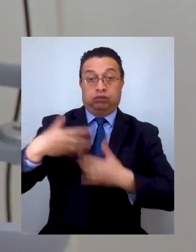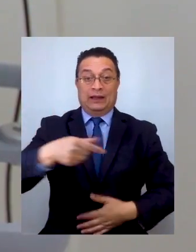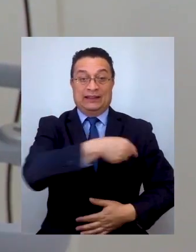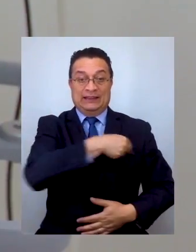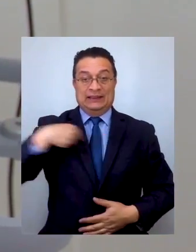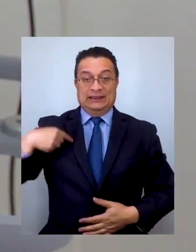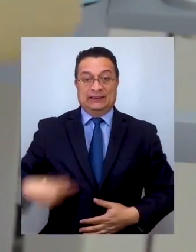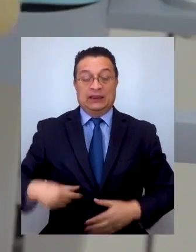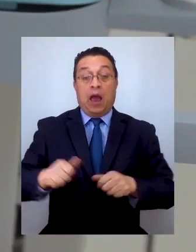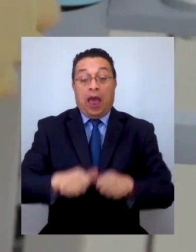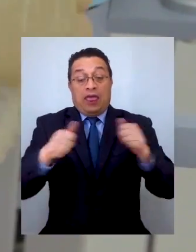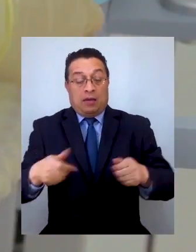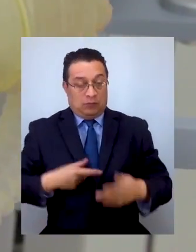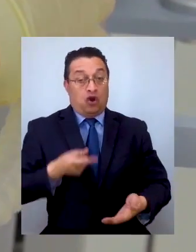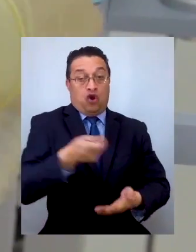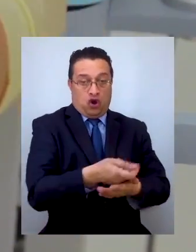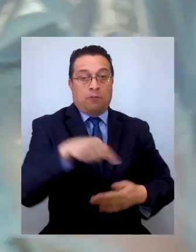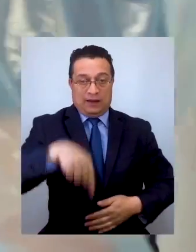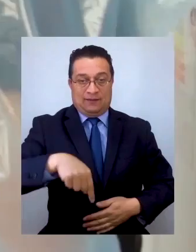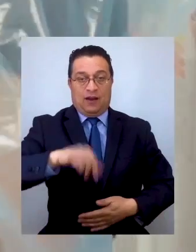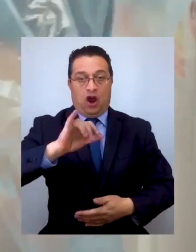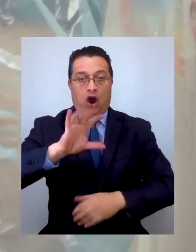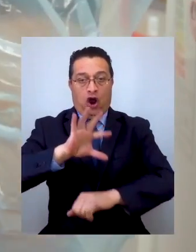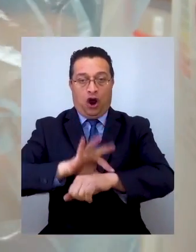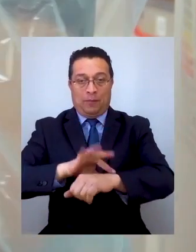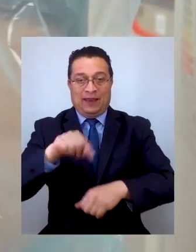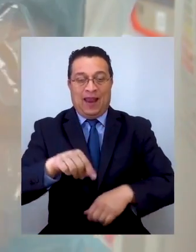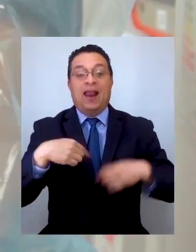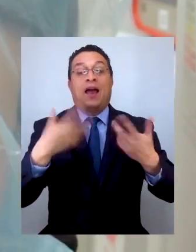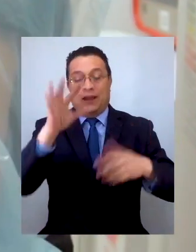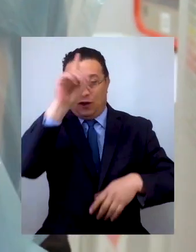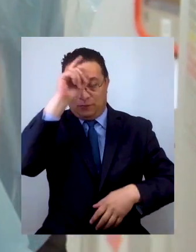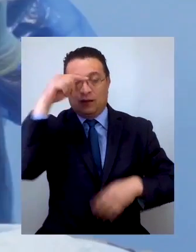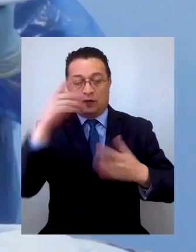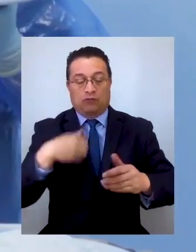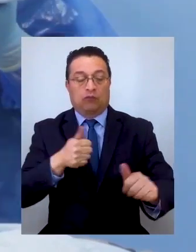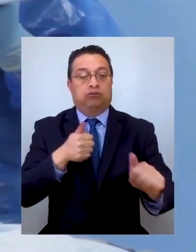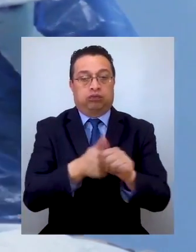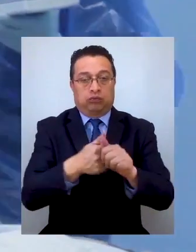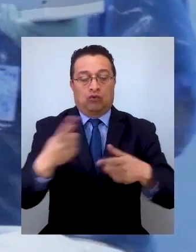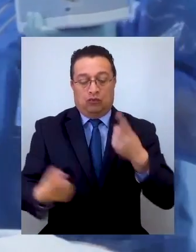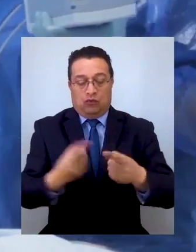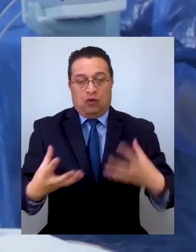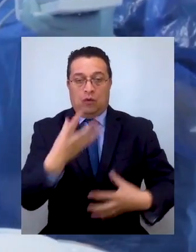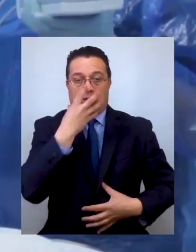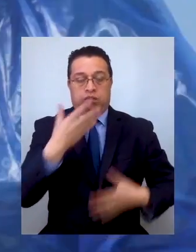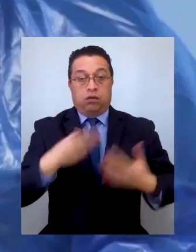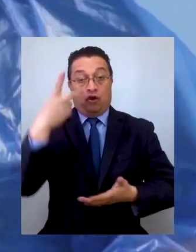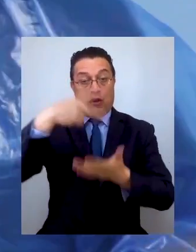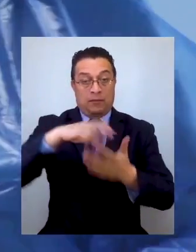llegaron desde China, más los que adquirimos desde la institución, se creó la unidad de kinesiología intensiva de soporte ventilatorio, donde en